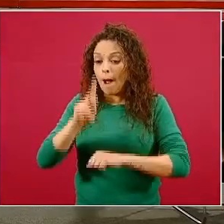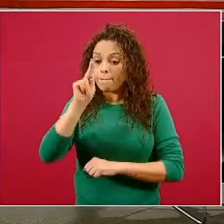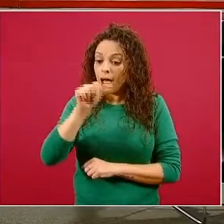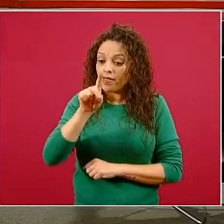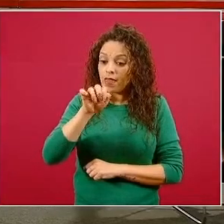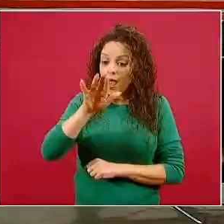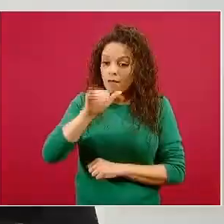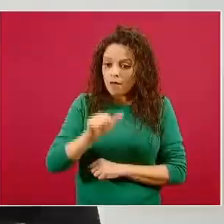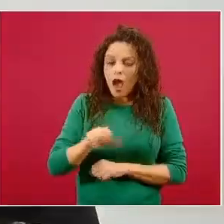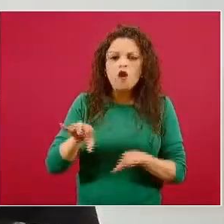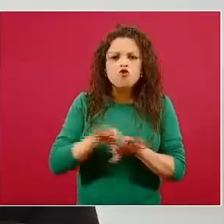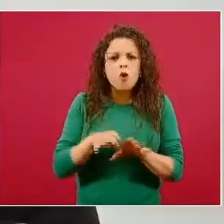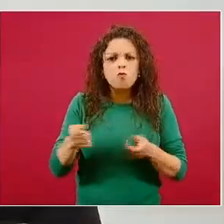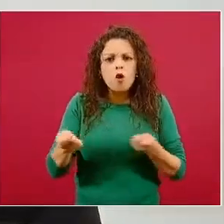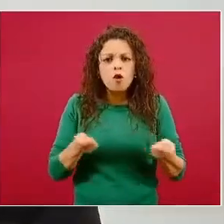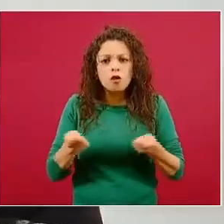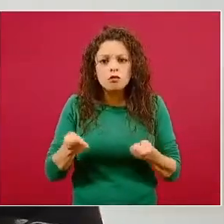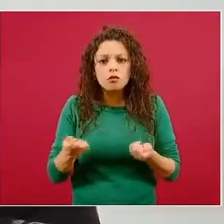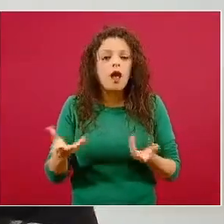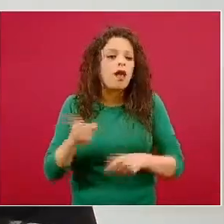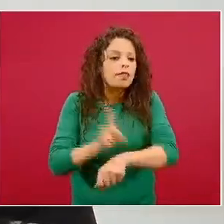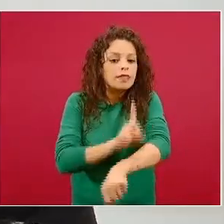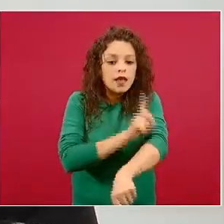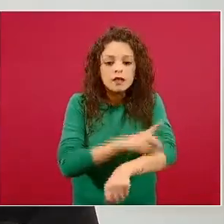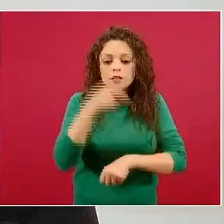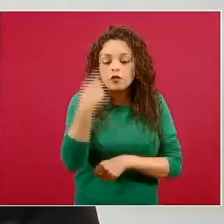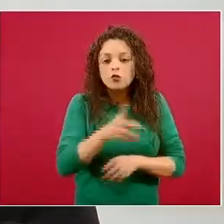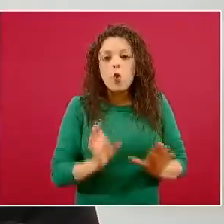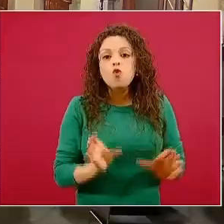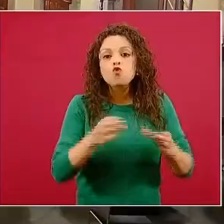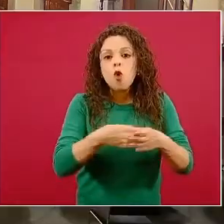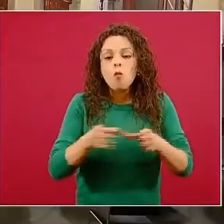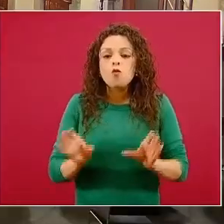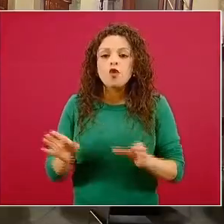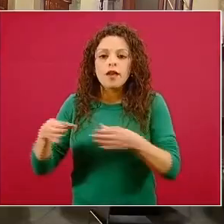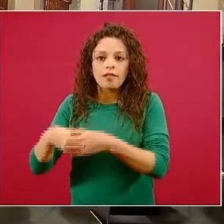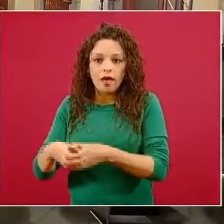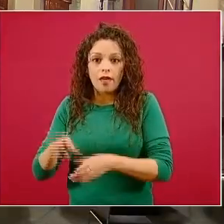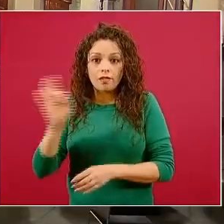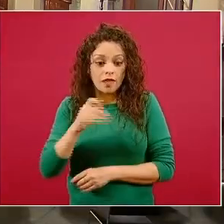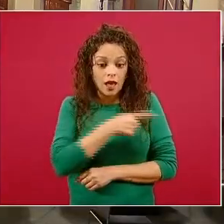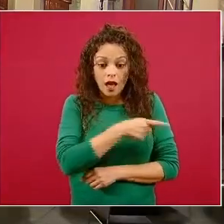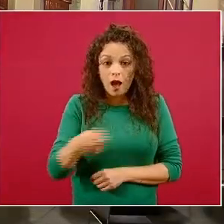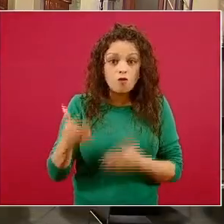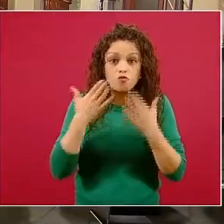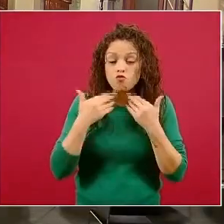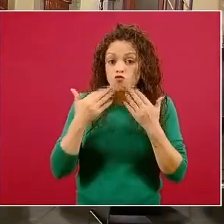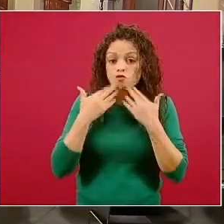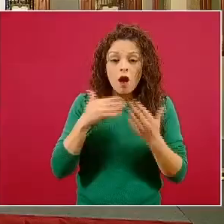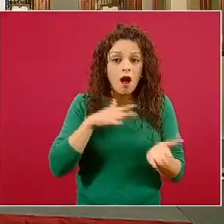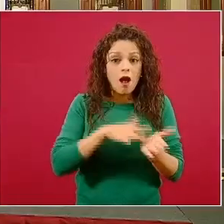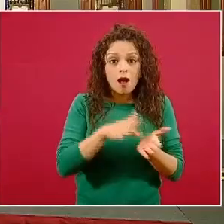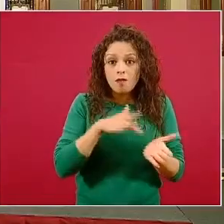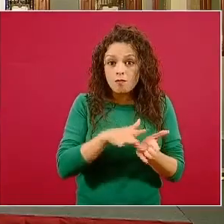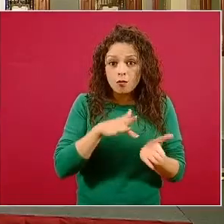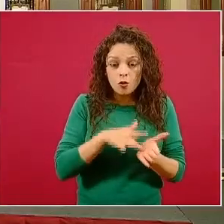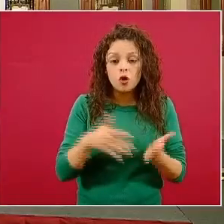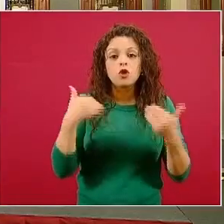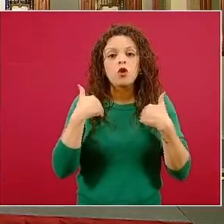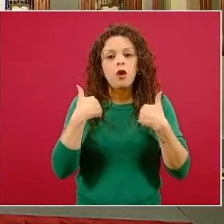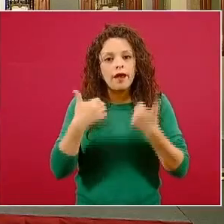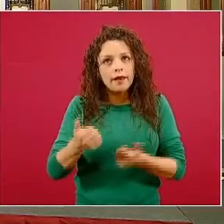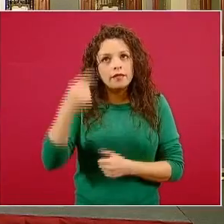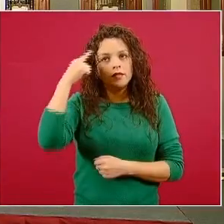pueda controlar sin la colaboración, sin esta parte de apoyo y de conciencia